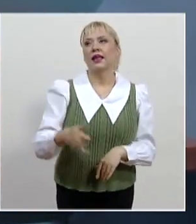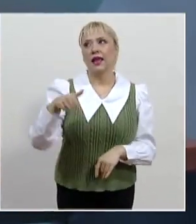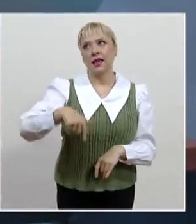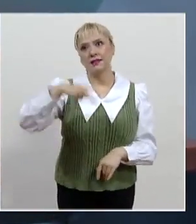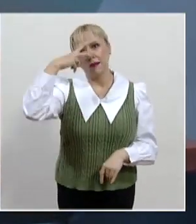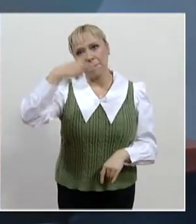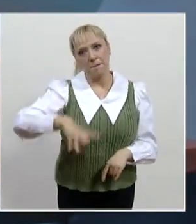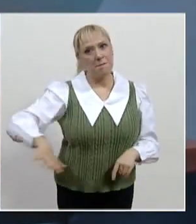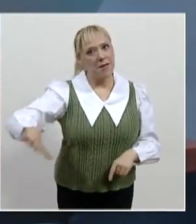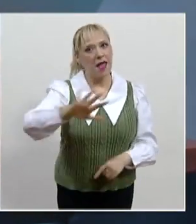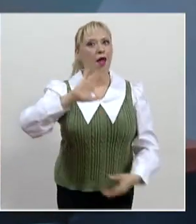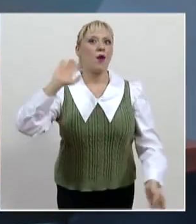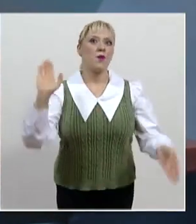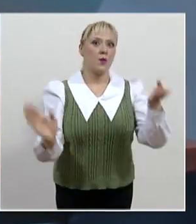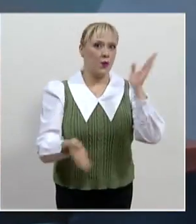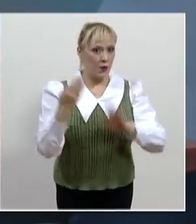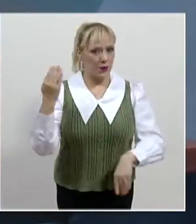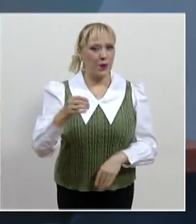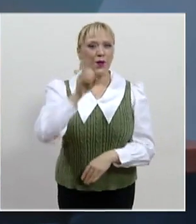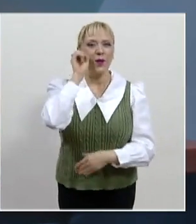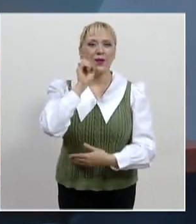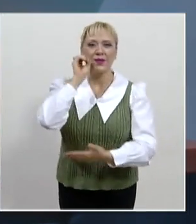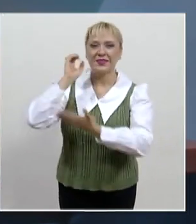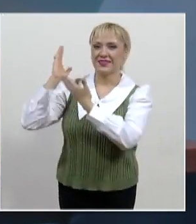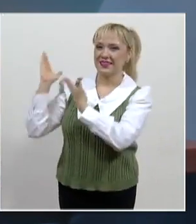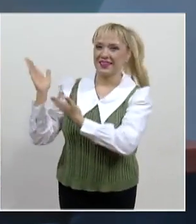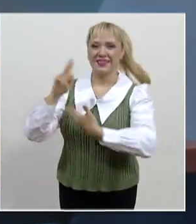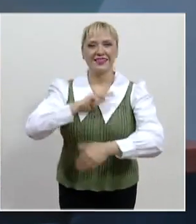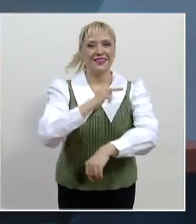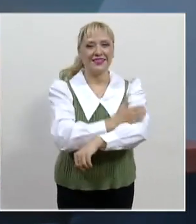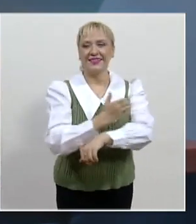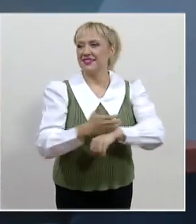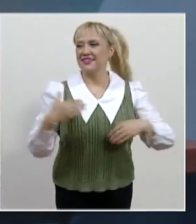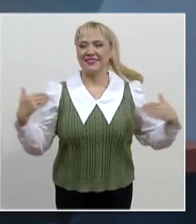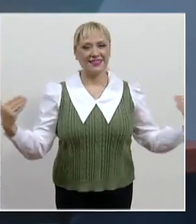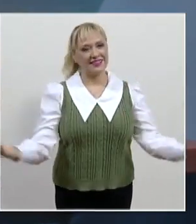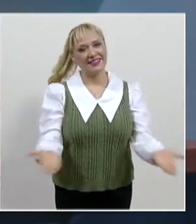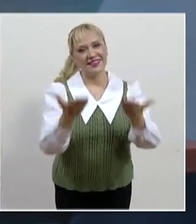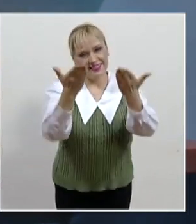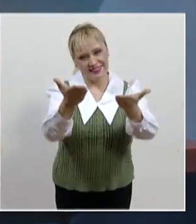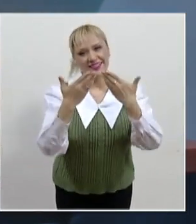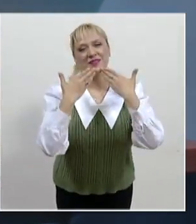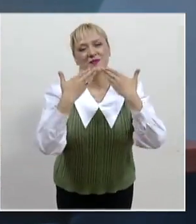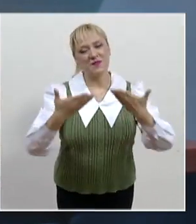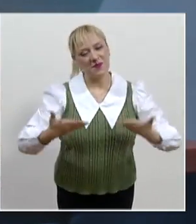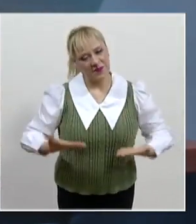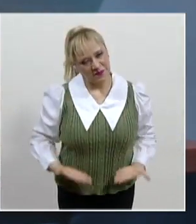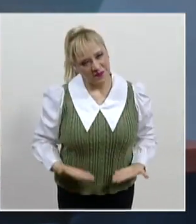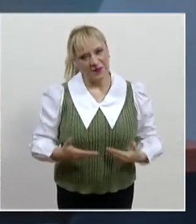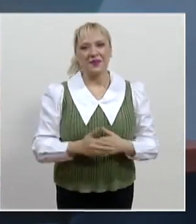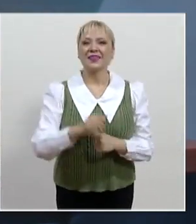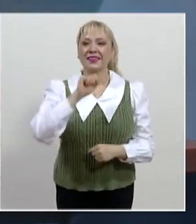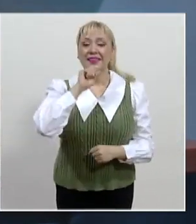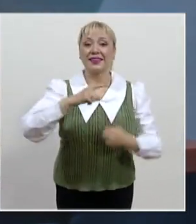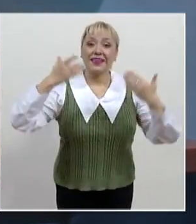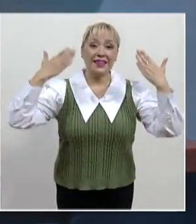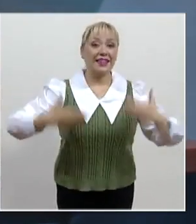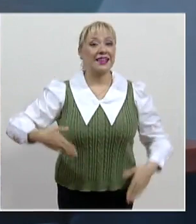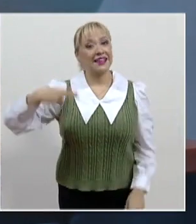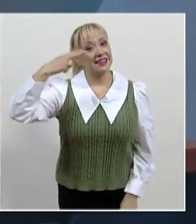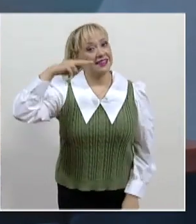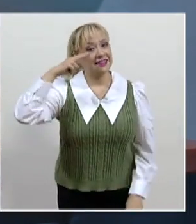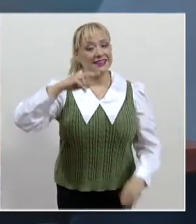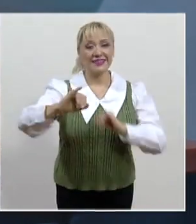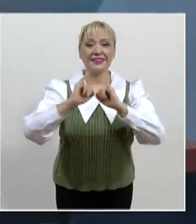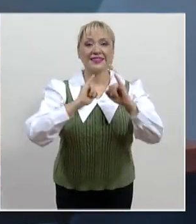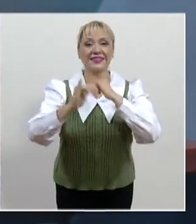de México y de todo el mundo. Soy Oscar González y a nombre de todo este equipo de trabajo le damos la más cordial bienvenida y saludamos a